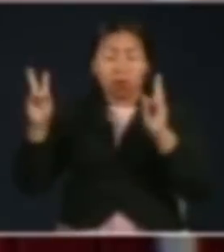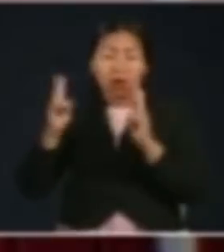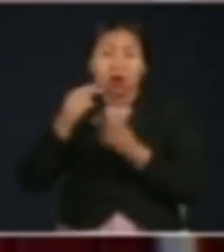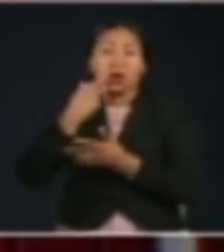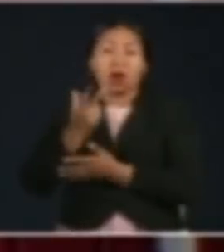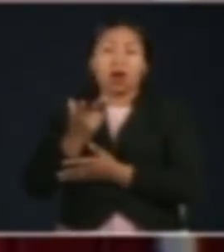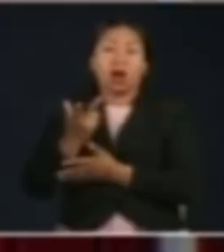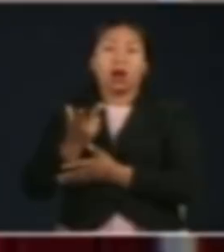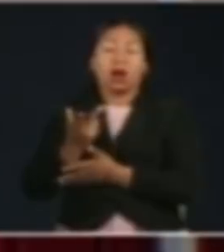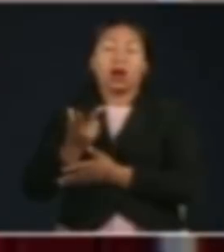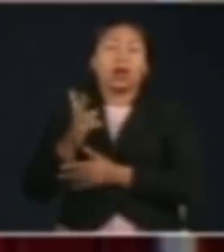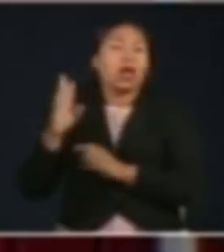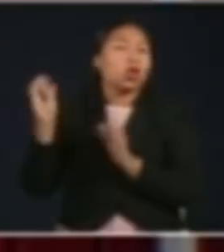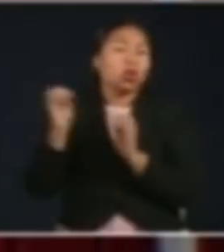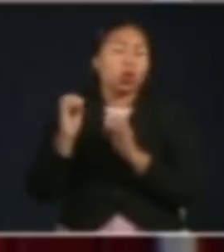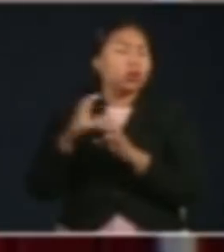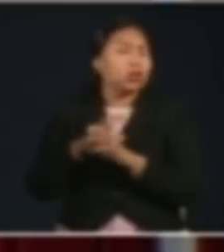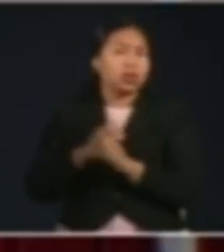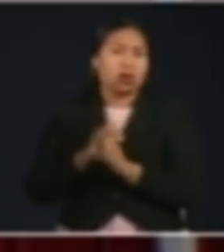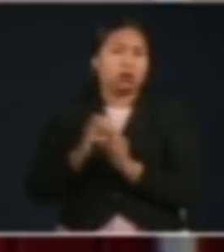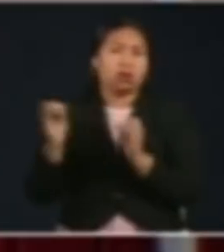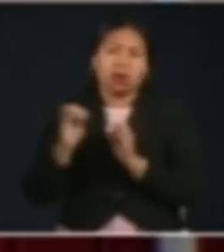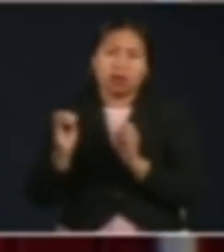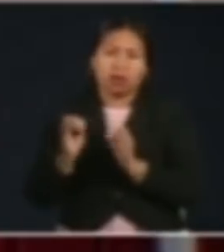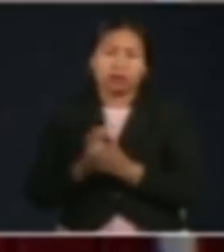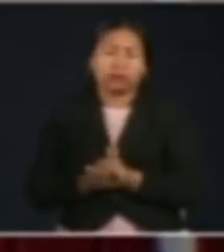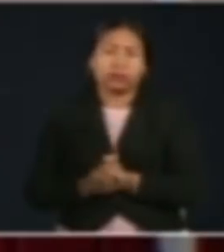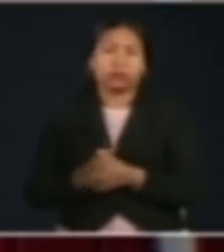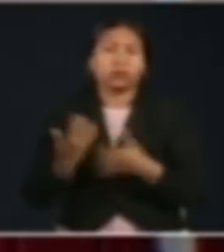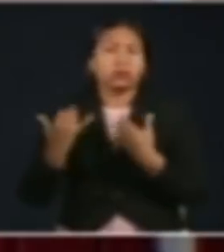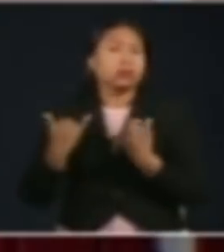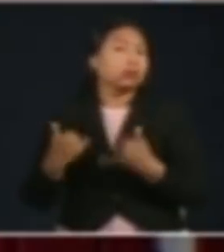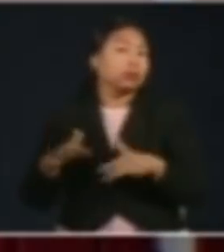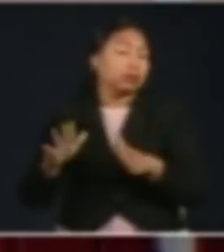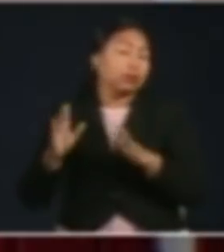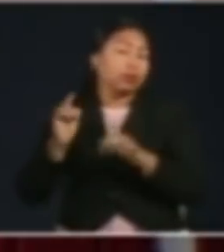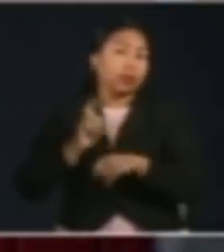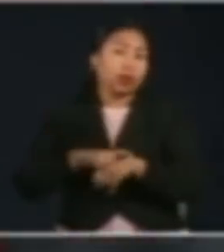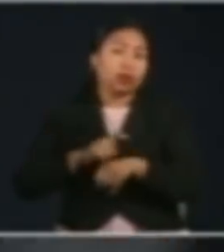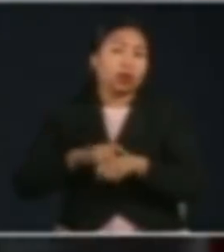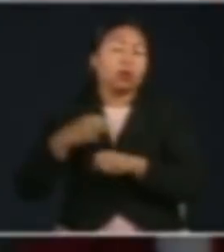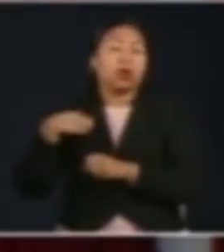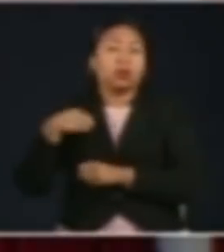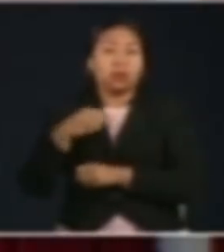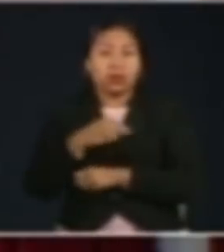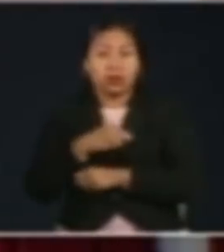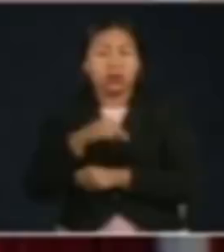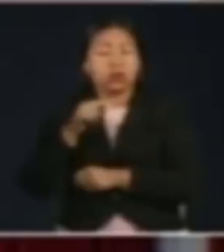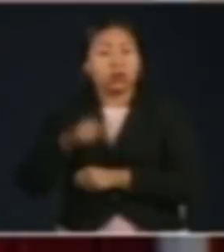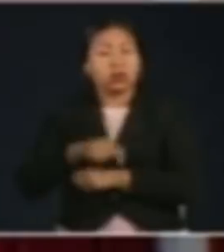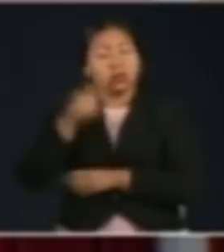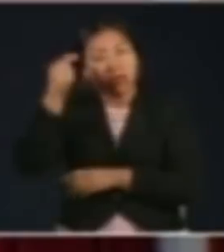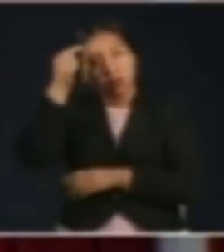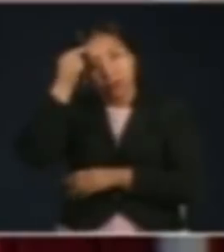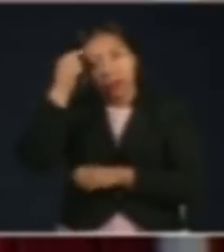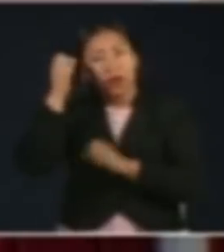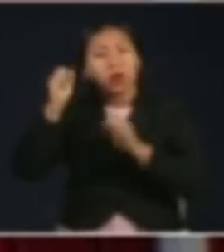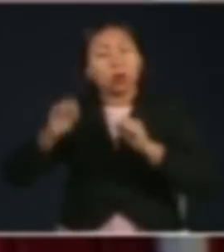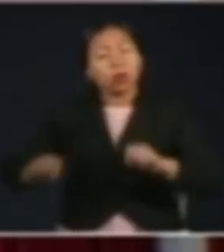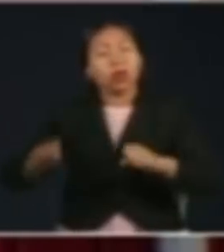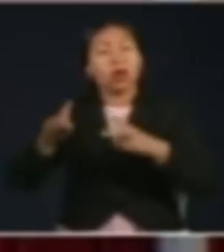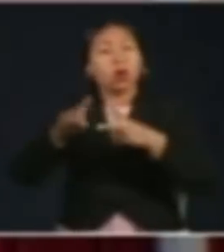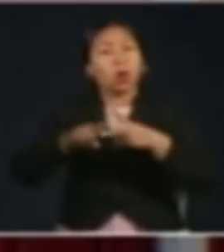se implementaron, pero ya es tiempo que los ministros de este gobierno comiencen